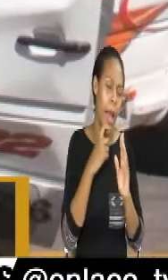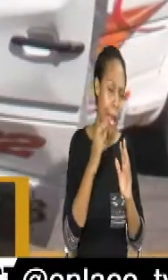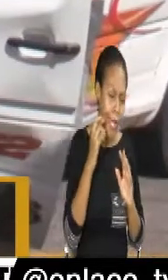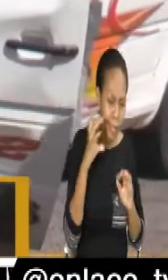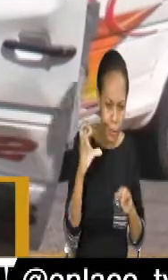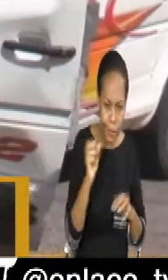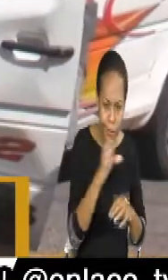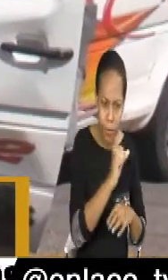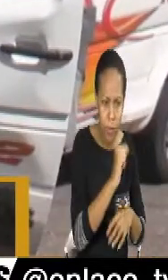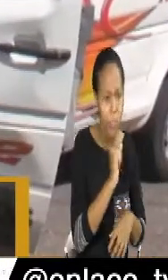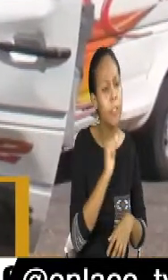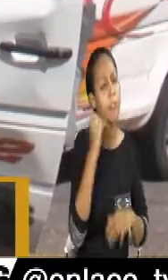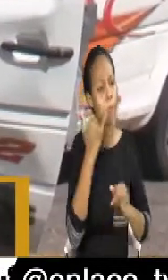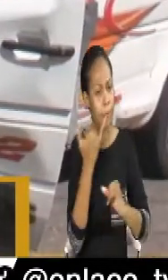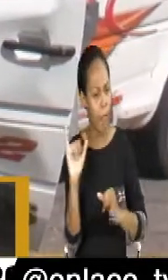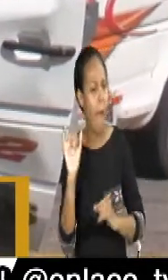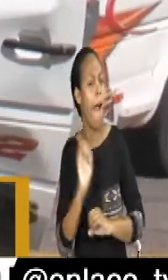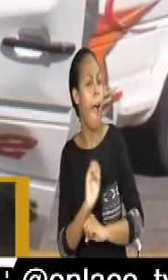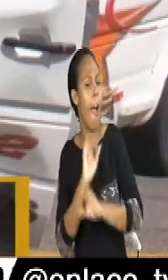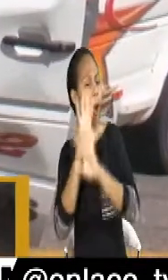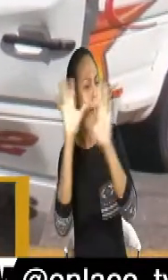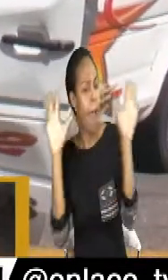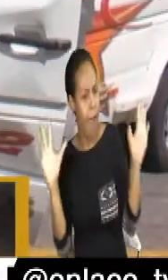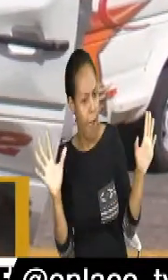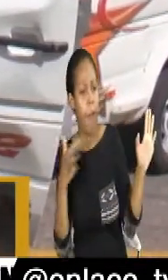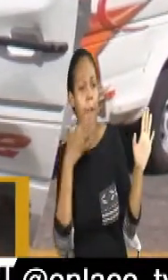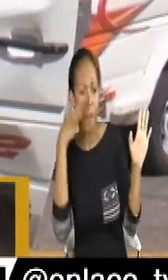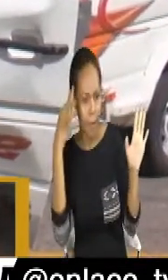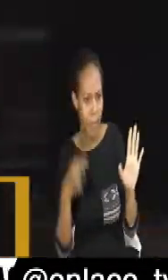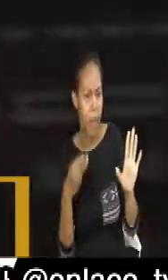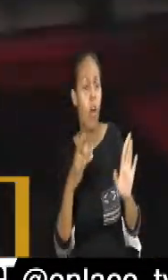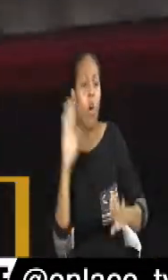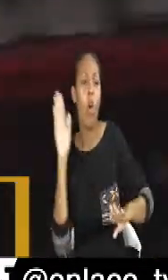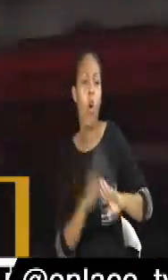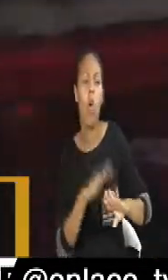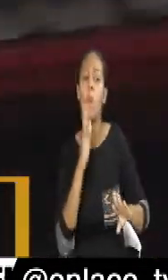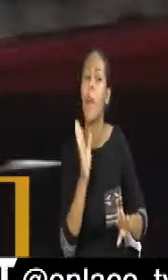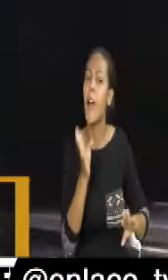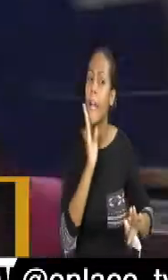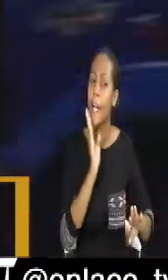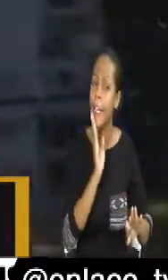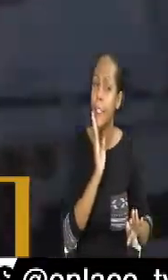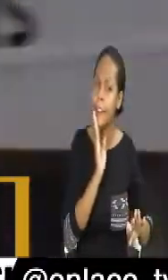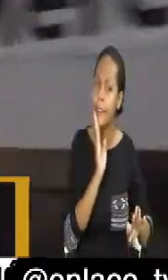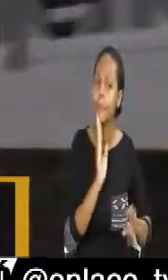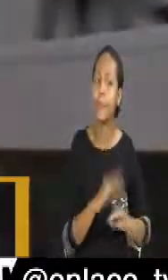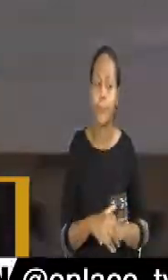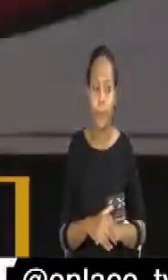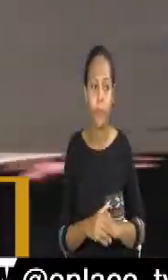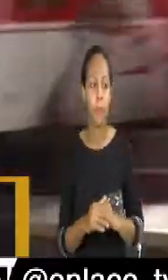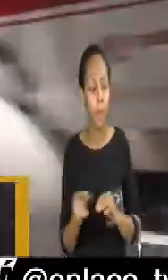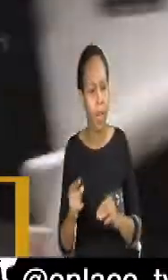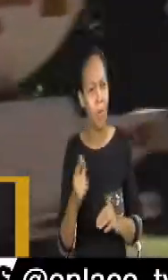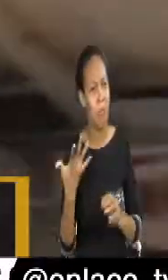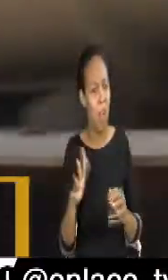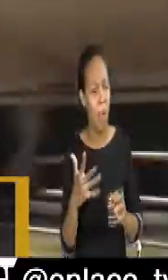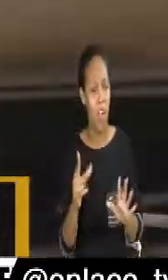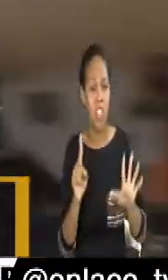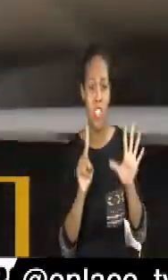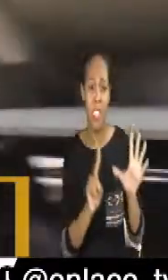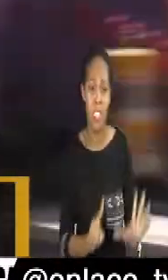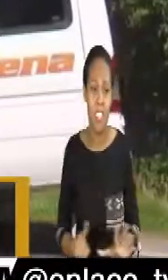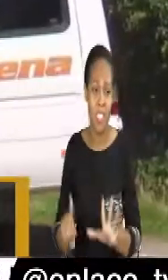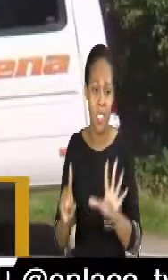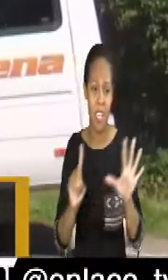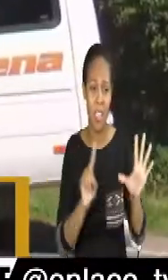y establecer con certeza las causas que originaron la colisión. Durante 6 horas la vía estuvo cerrada mientras la unidad móvil